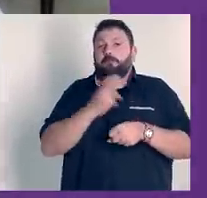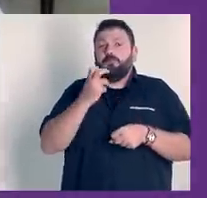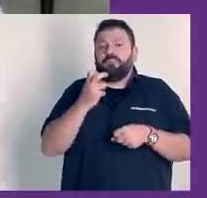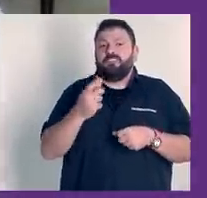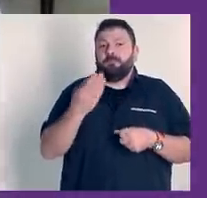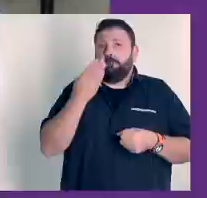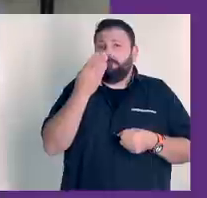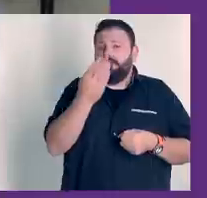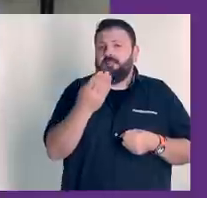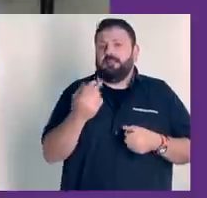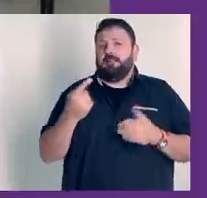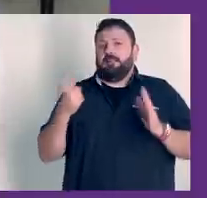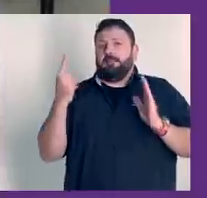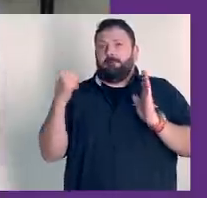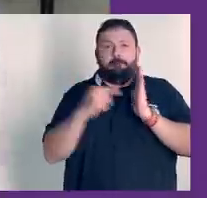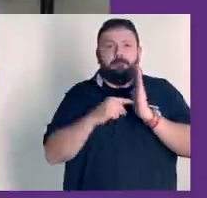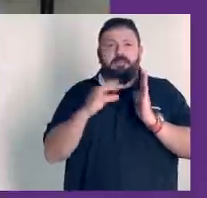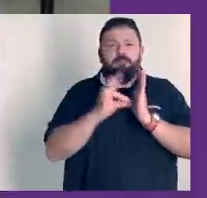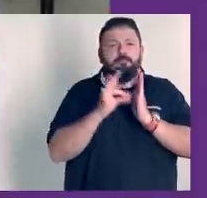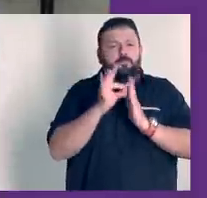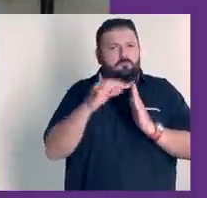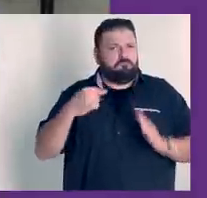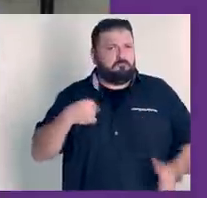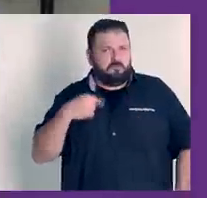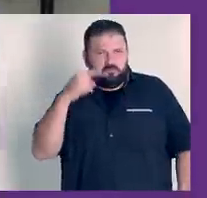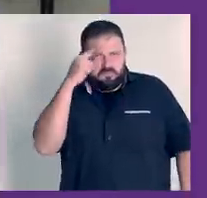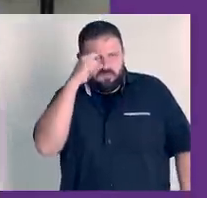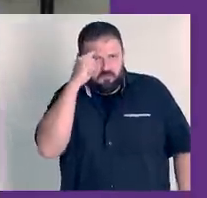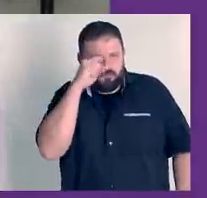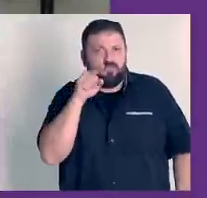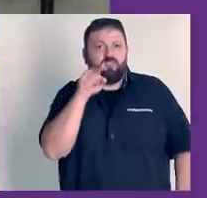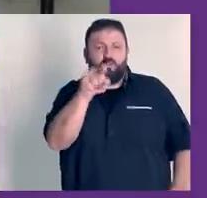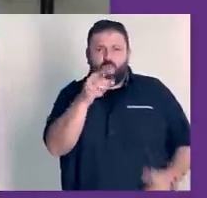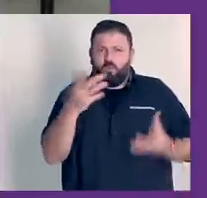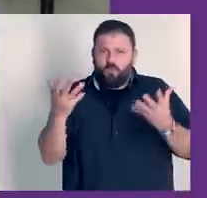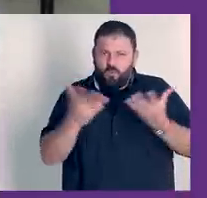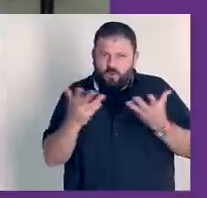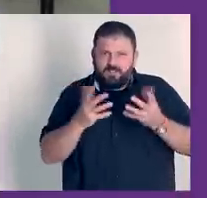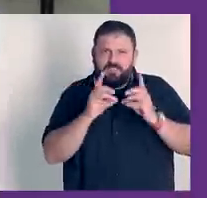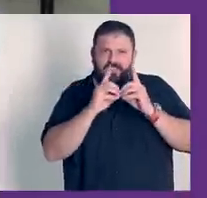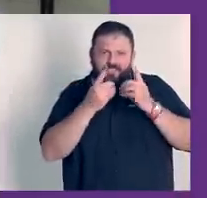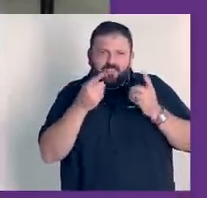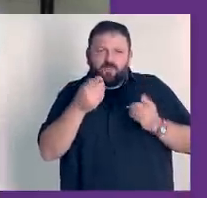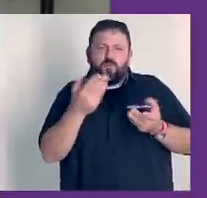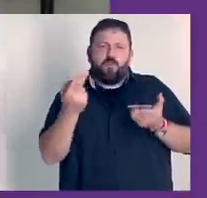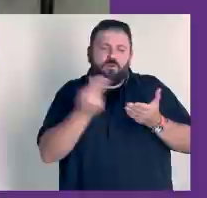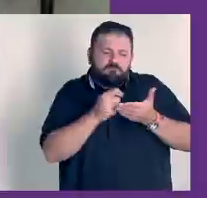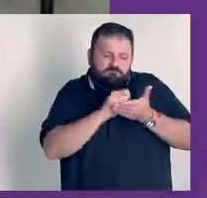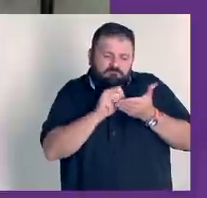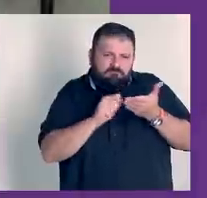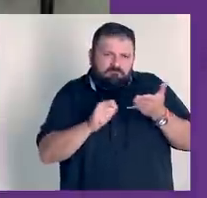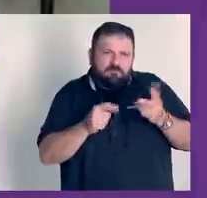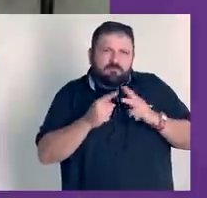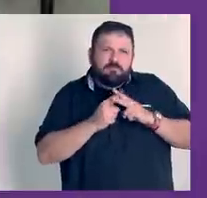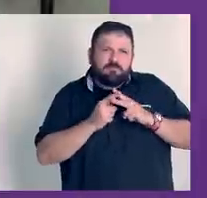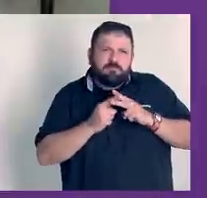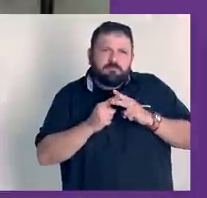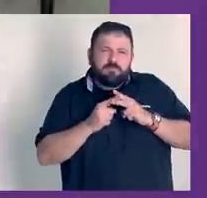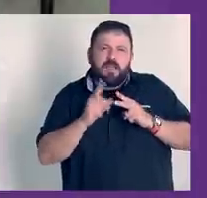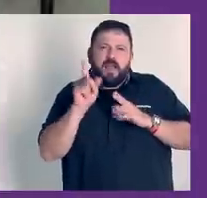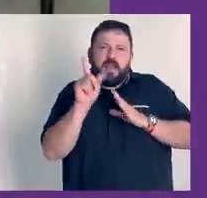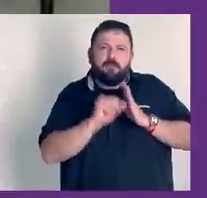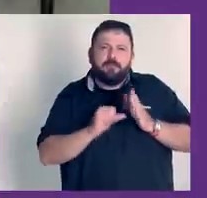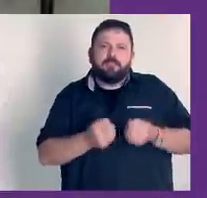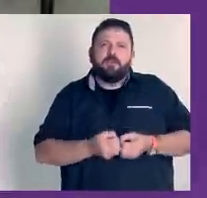pide 1,000 puntos, yo te sugiero que tú desarrolles una relación de tus necesidades para que puedas cubrir las